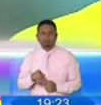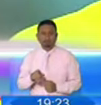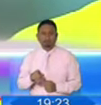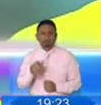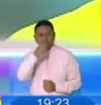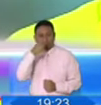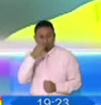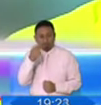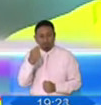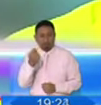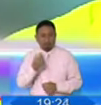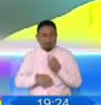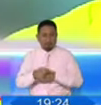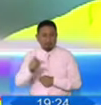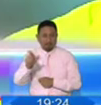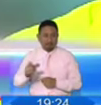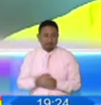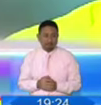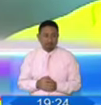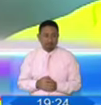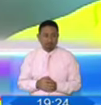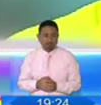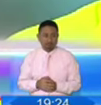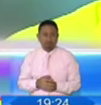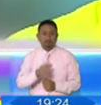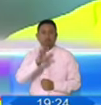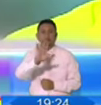alcaloides llegue a los consumidores con